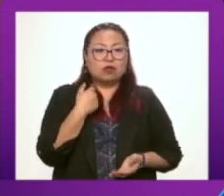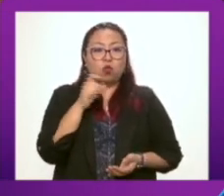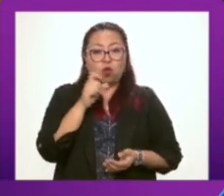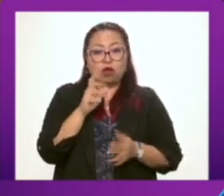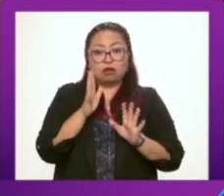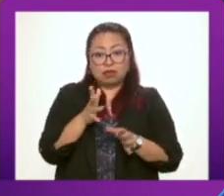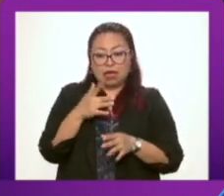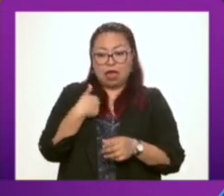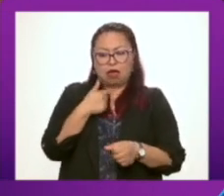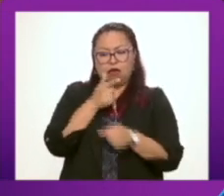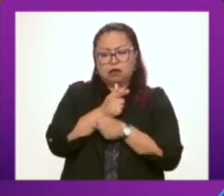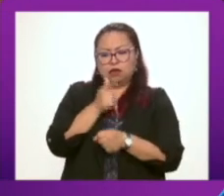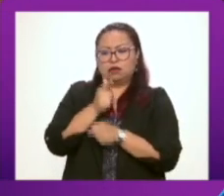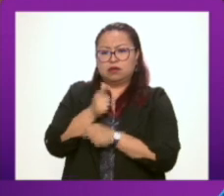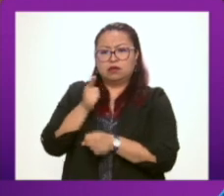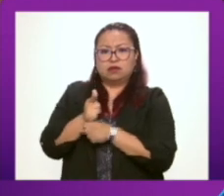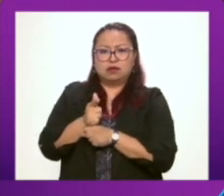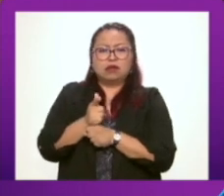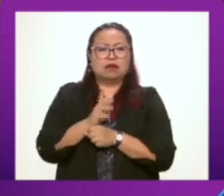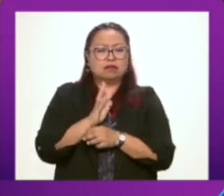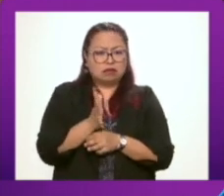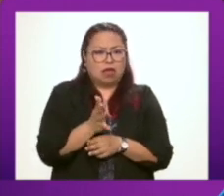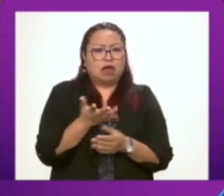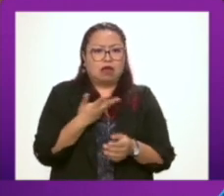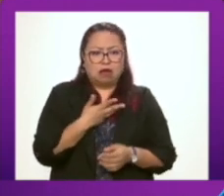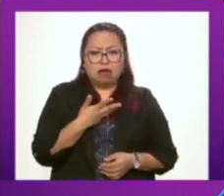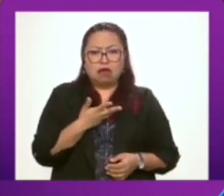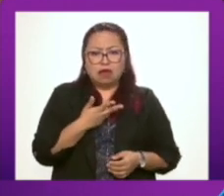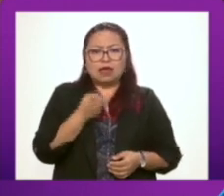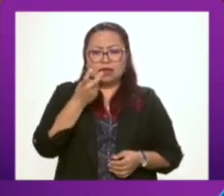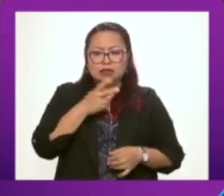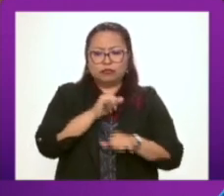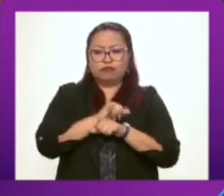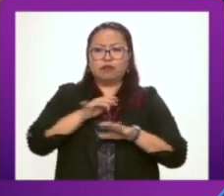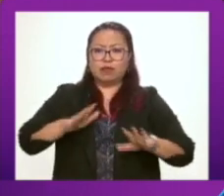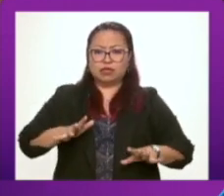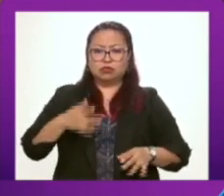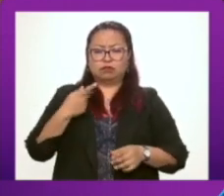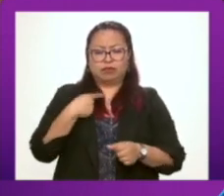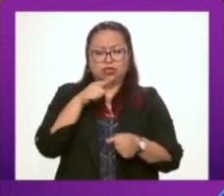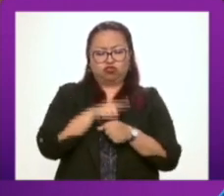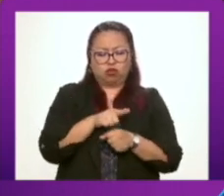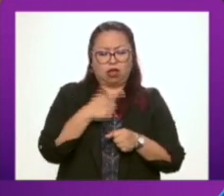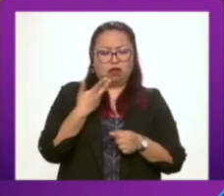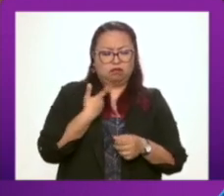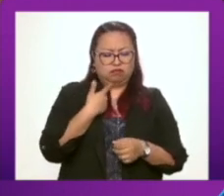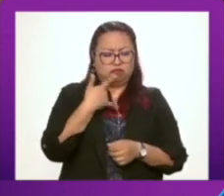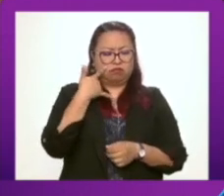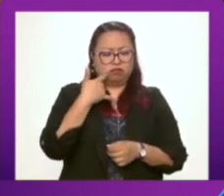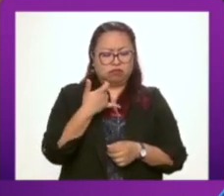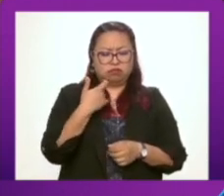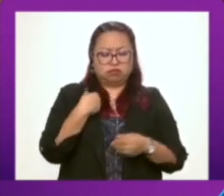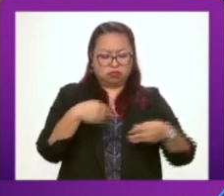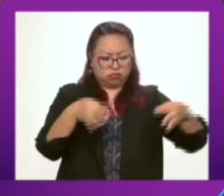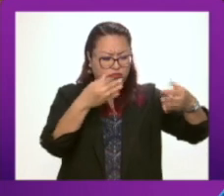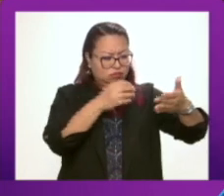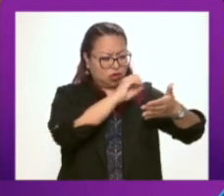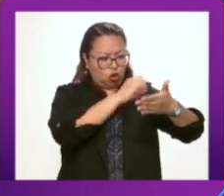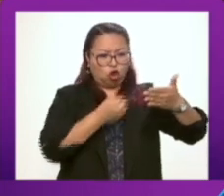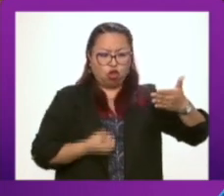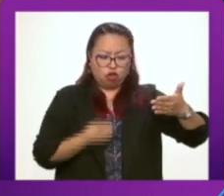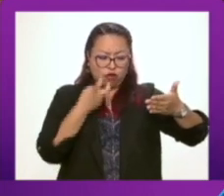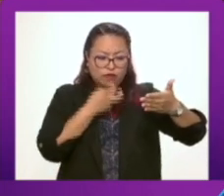fueron encontrados ya surtieron sus efectos en el informe correspondiente y por lo tanto la etapa de